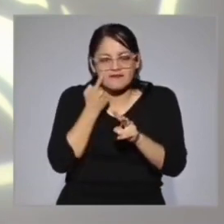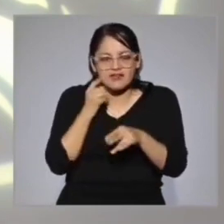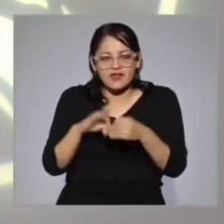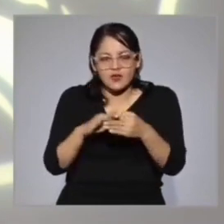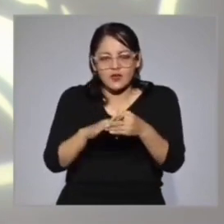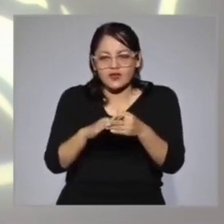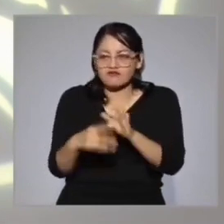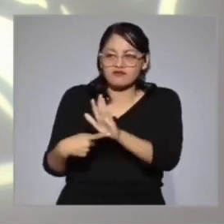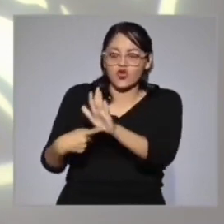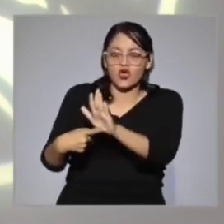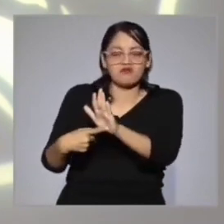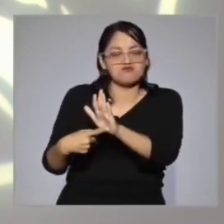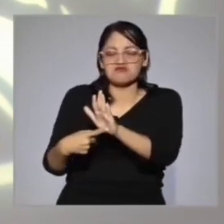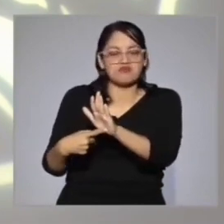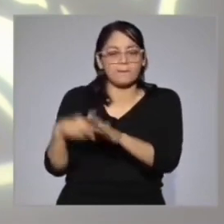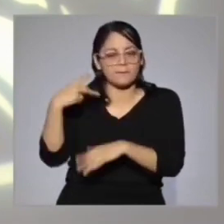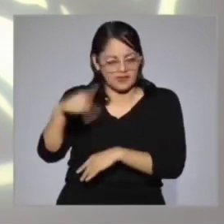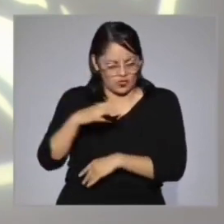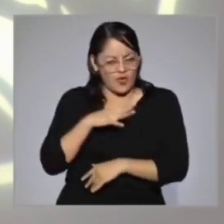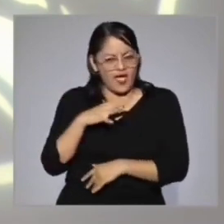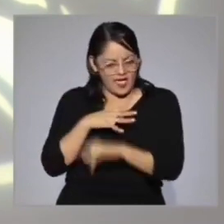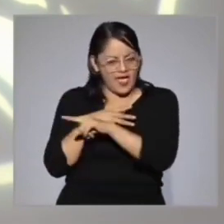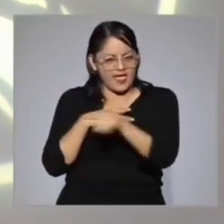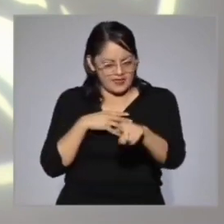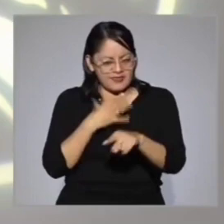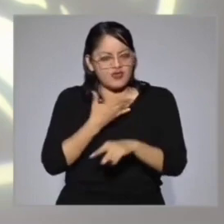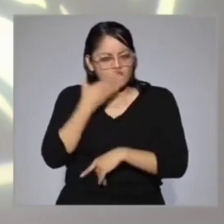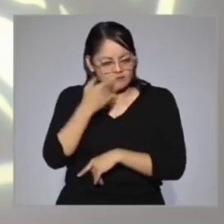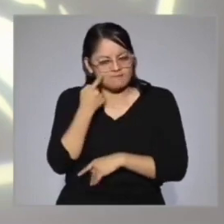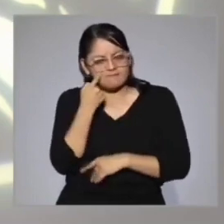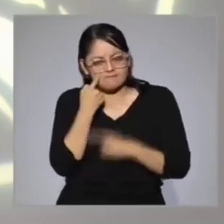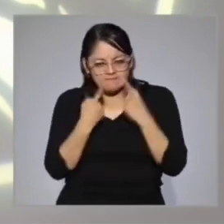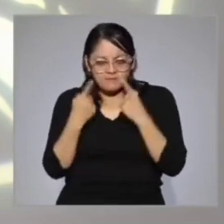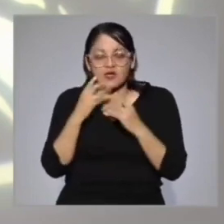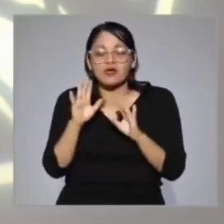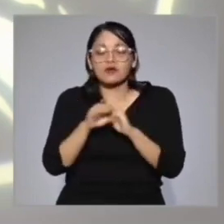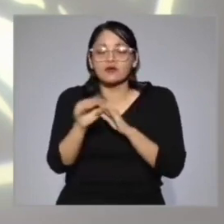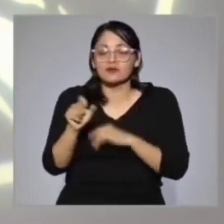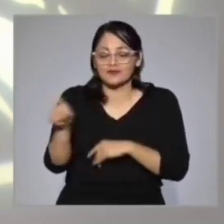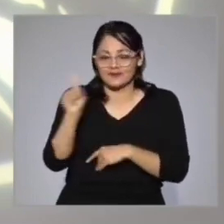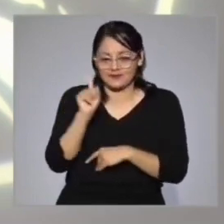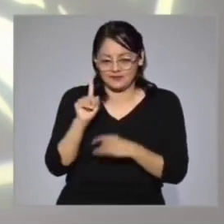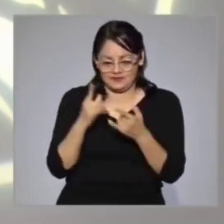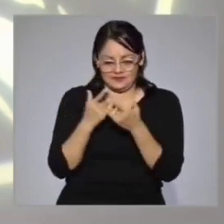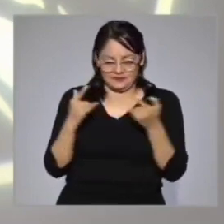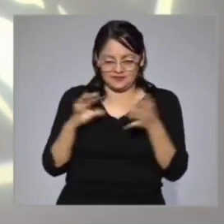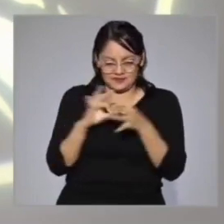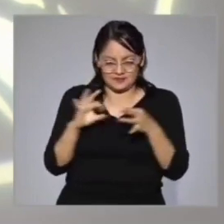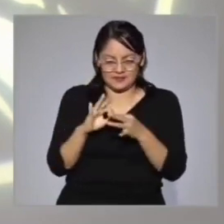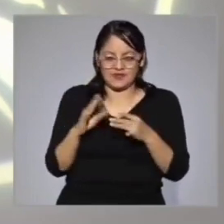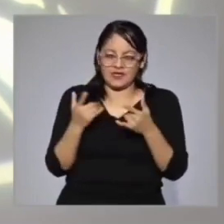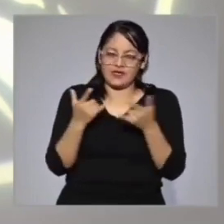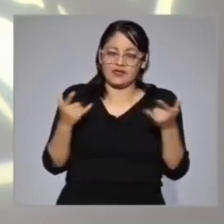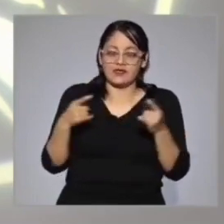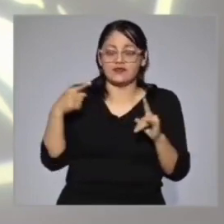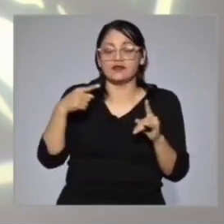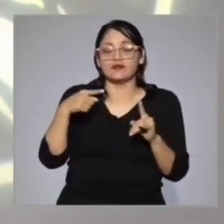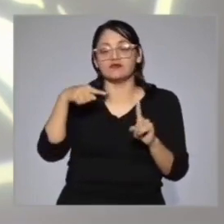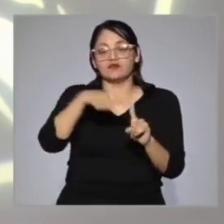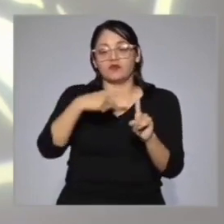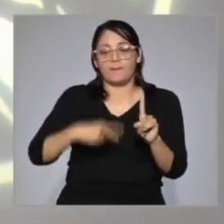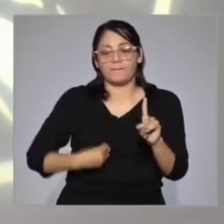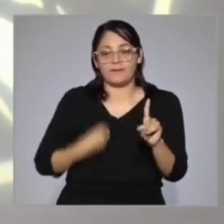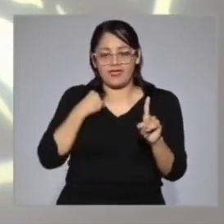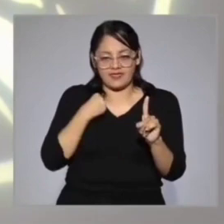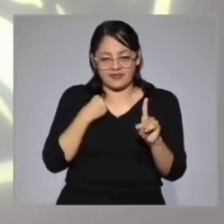y es más común de lo que creemos. Y aquí justamente está basada la misma dramaturga, como veremos más adelante, pues es el testimonio de su